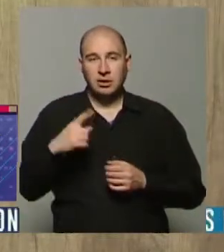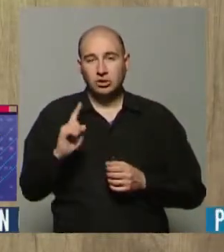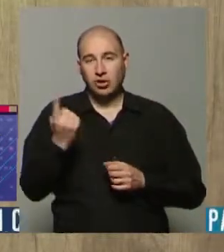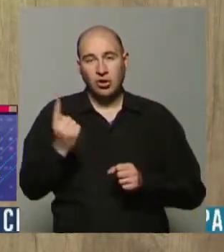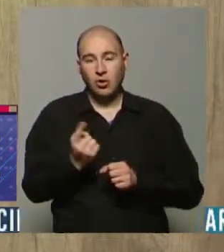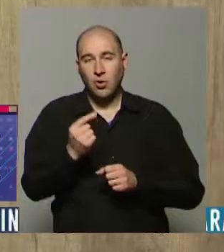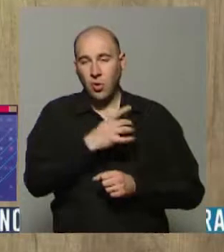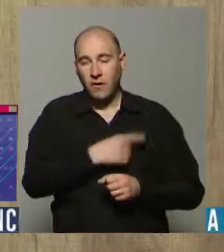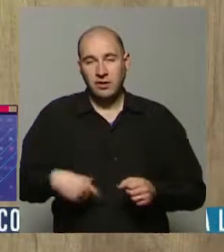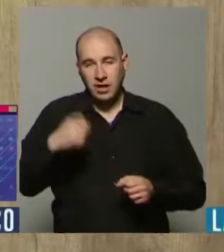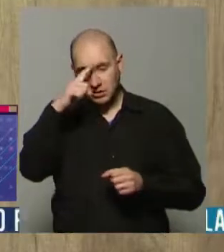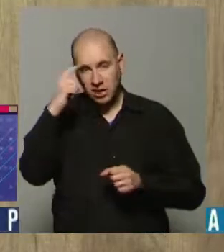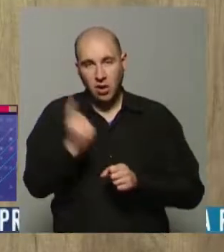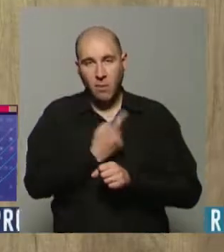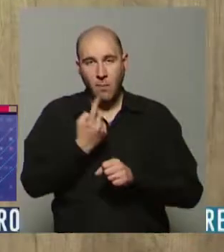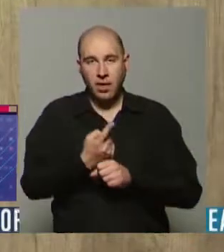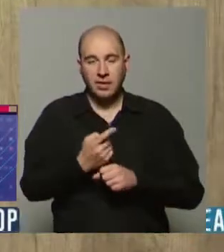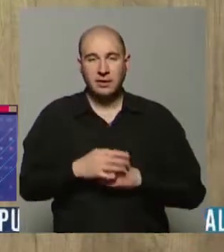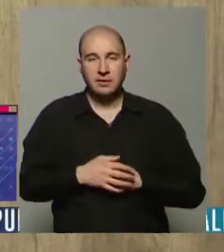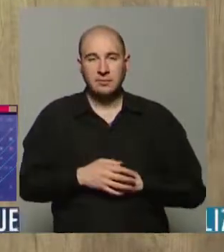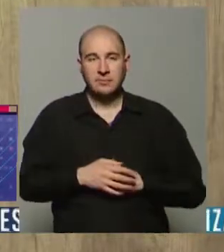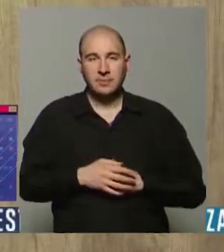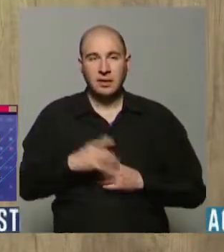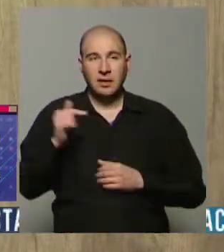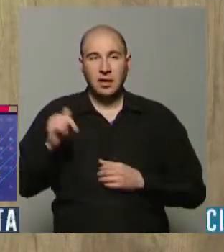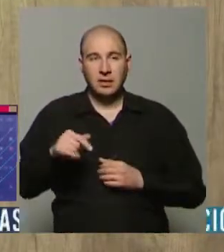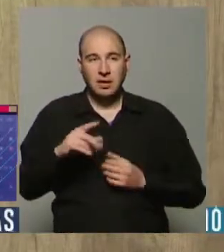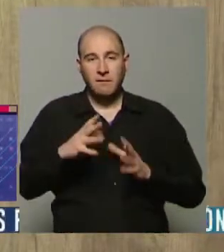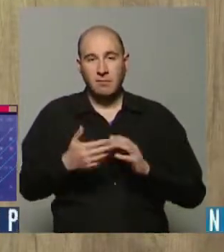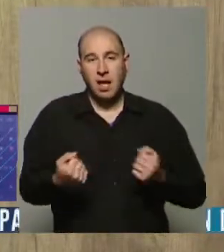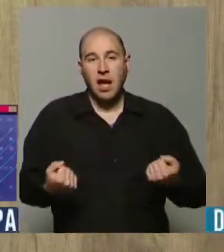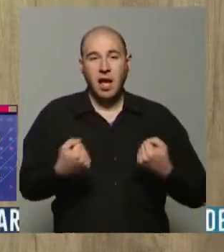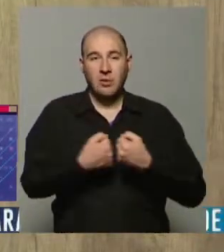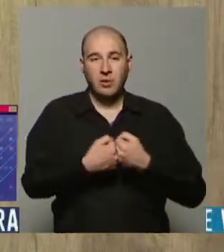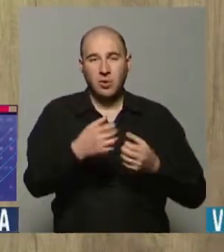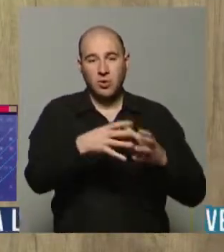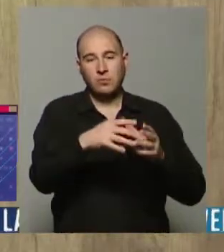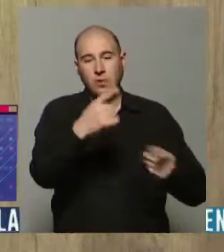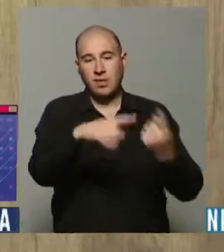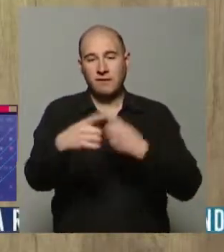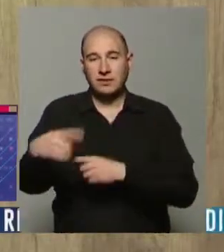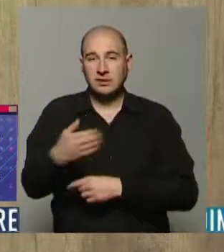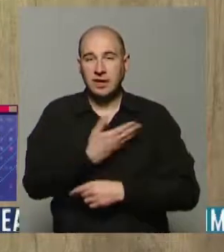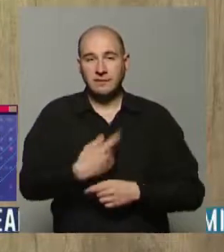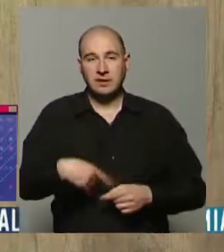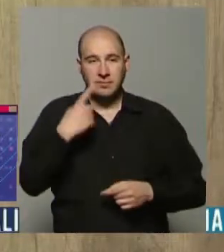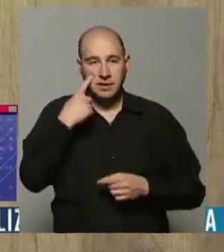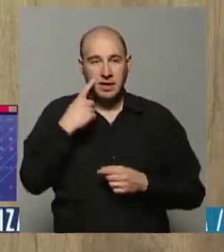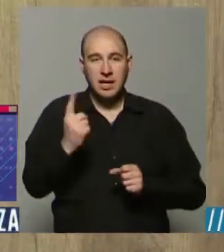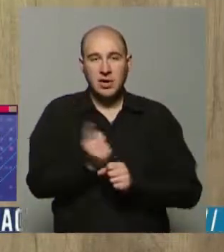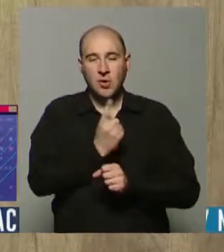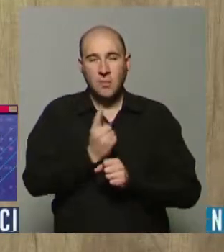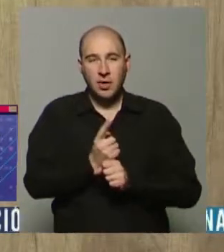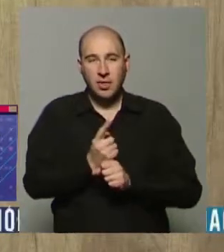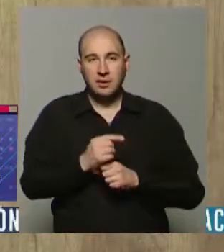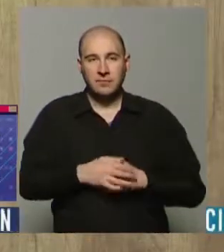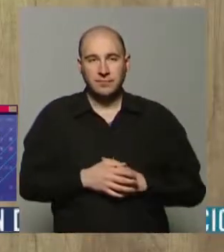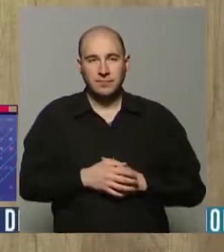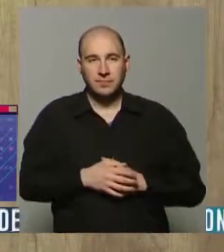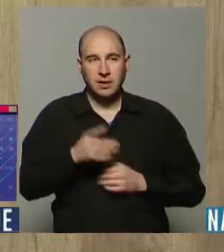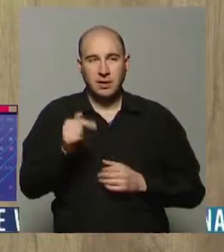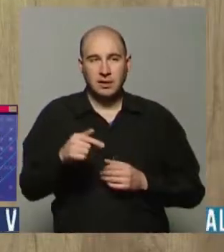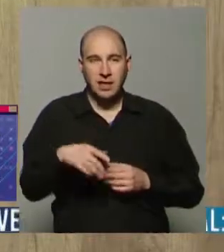va a explotar por lo menos antes de fin de año, con lo cual esto muestra a las claras también que el presidente quiere generar confianza